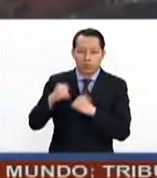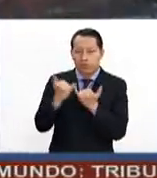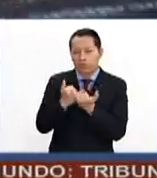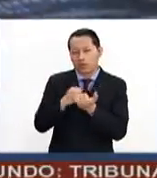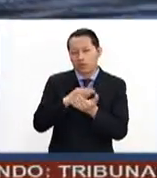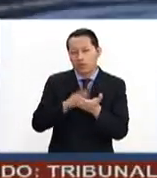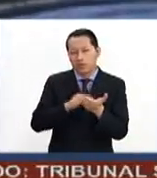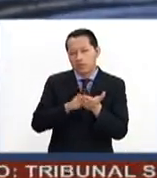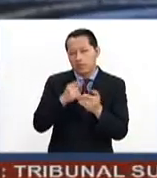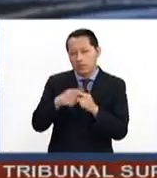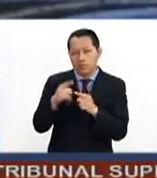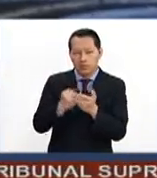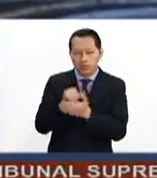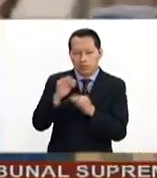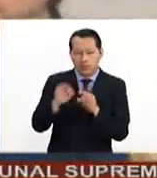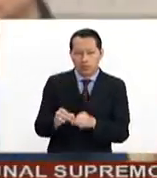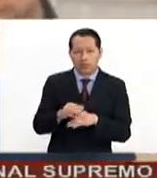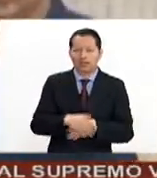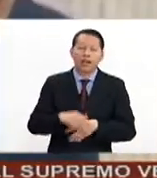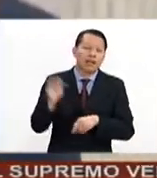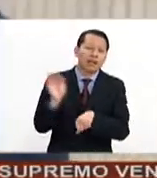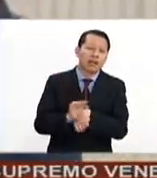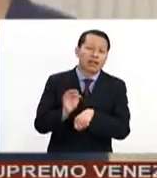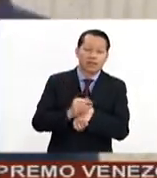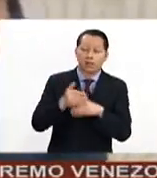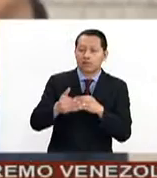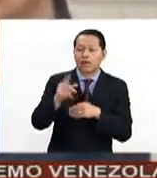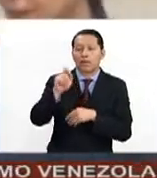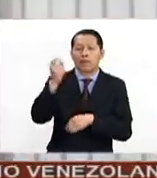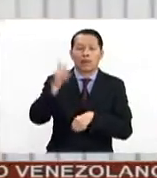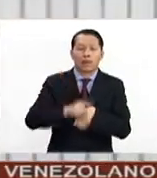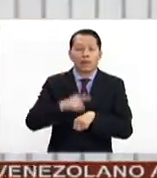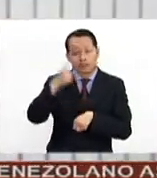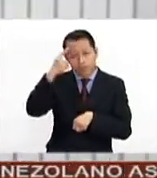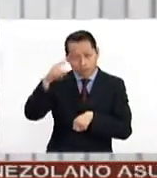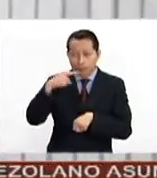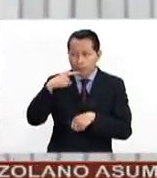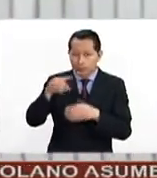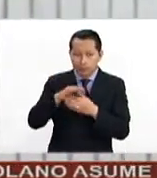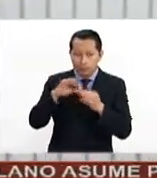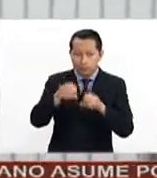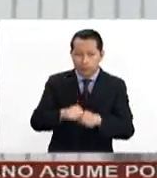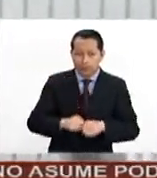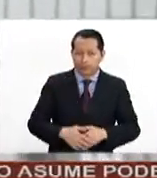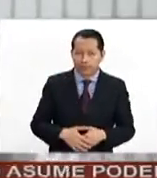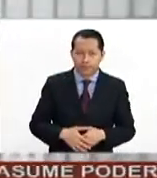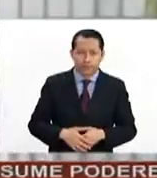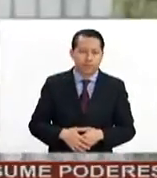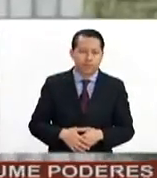de documentos oficiales. Su defensa cuenta con 20 días para apelar el arresto.